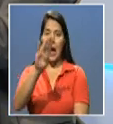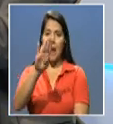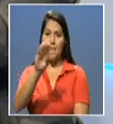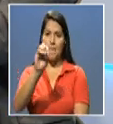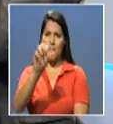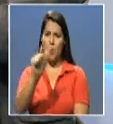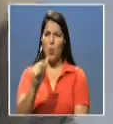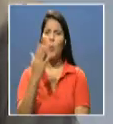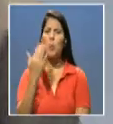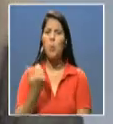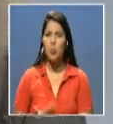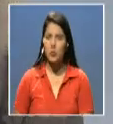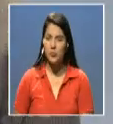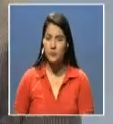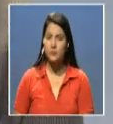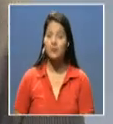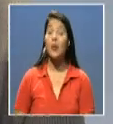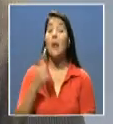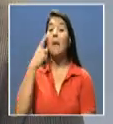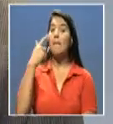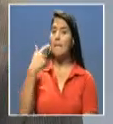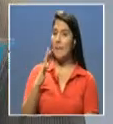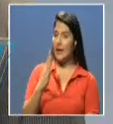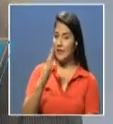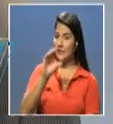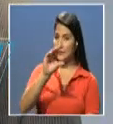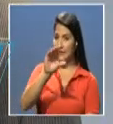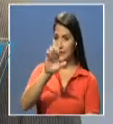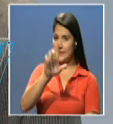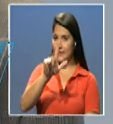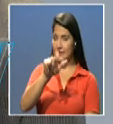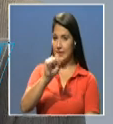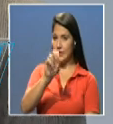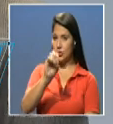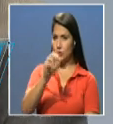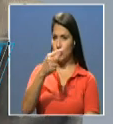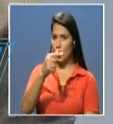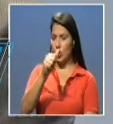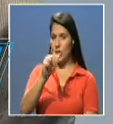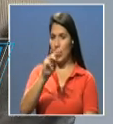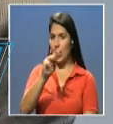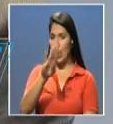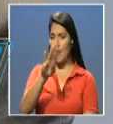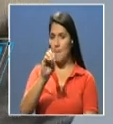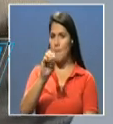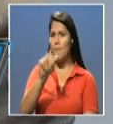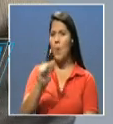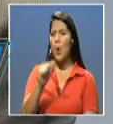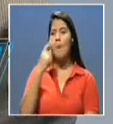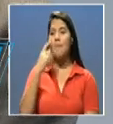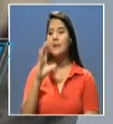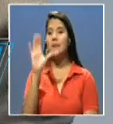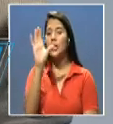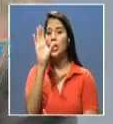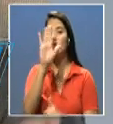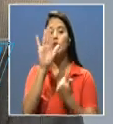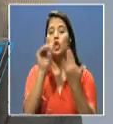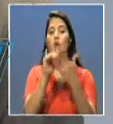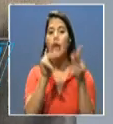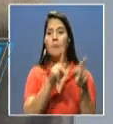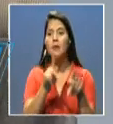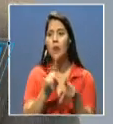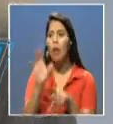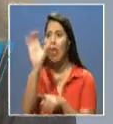total. Pareciera que don Celso Gamboa era una especie de pararrayos que al mismo tiempo